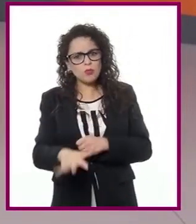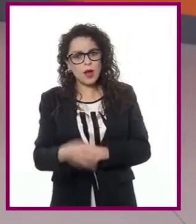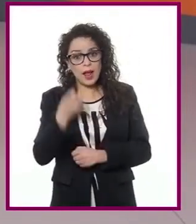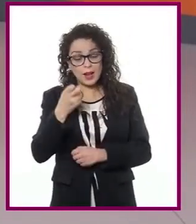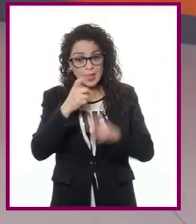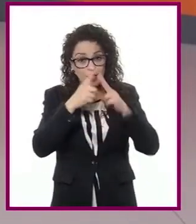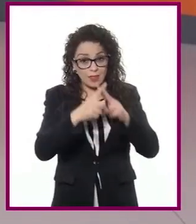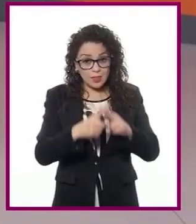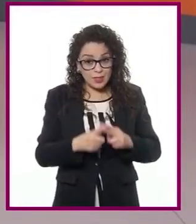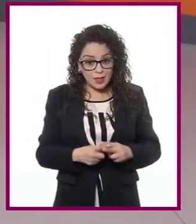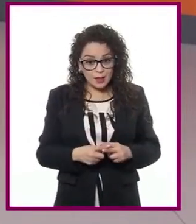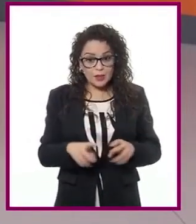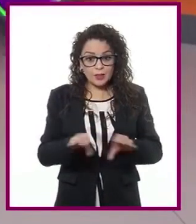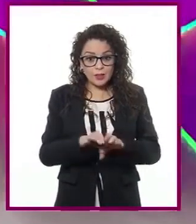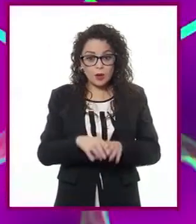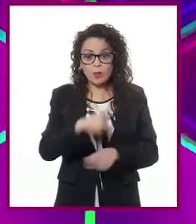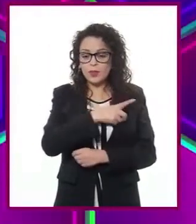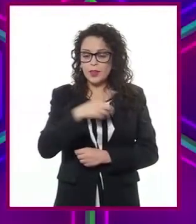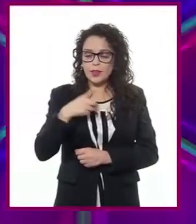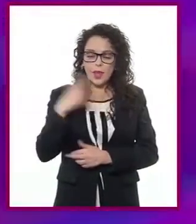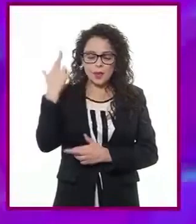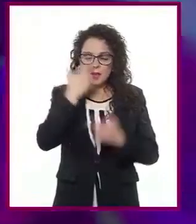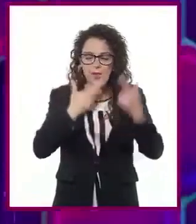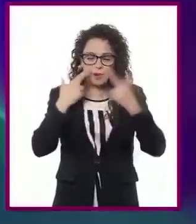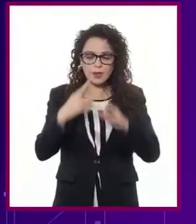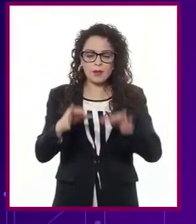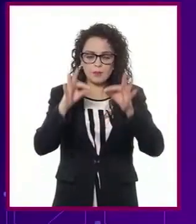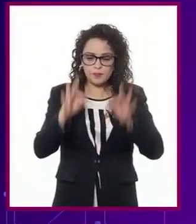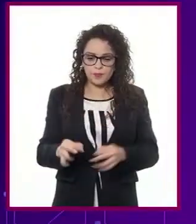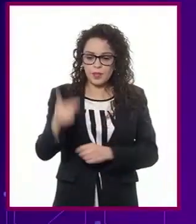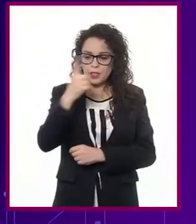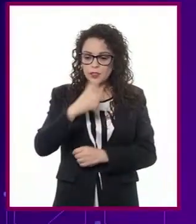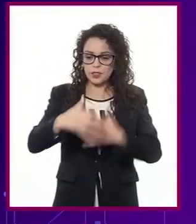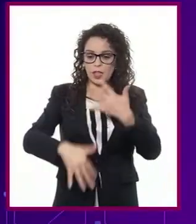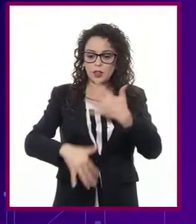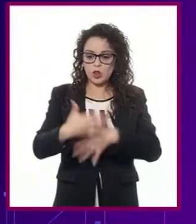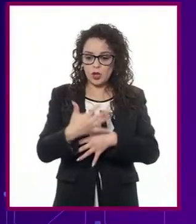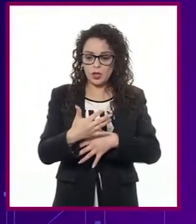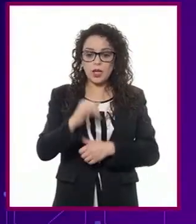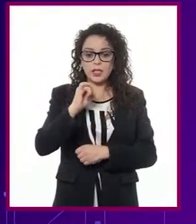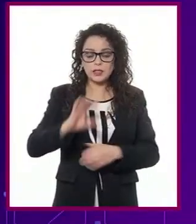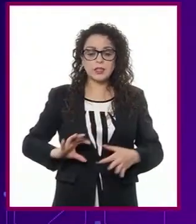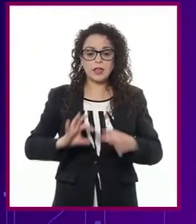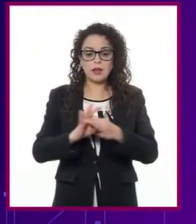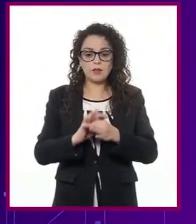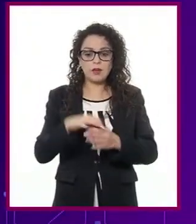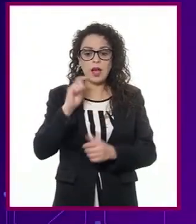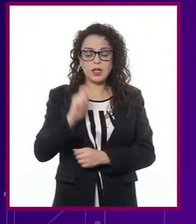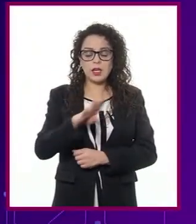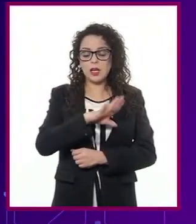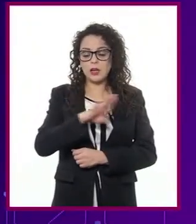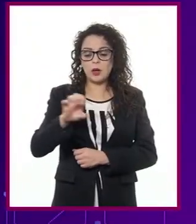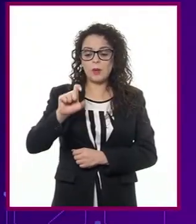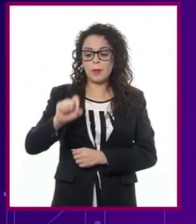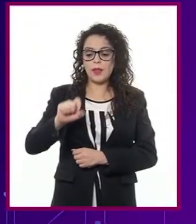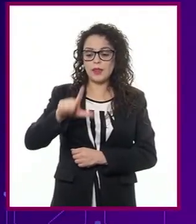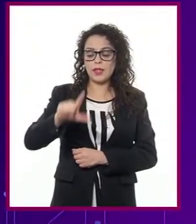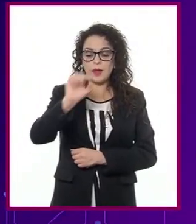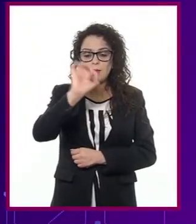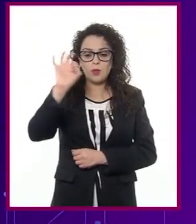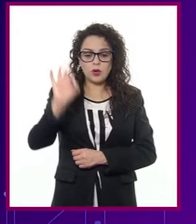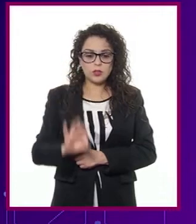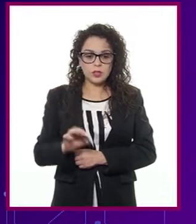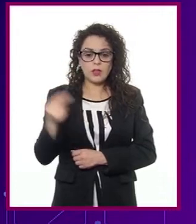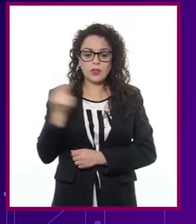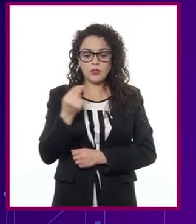este problema, debemos verificar que los 115 pesos correspondan al 927% que